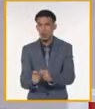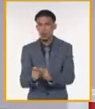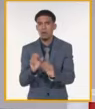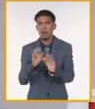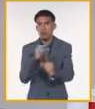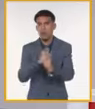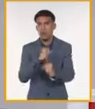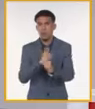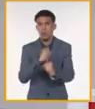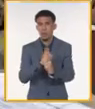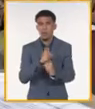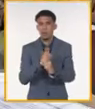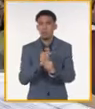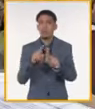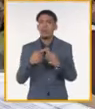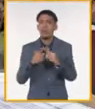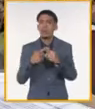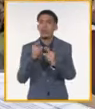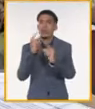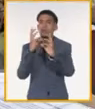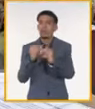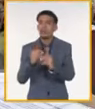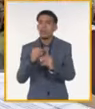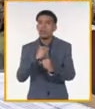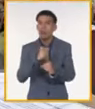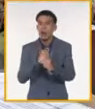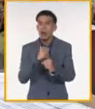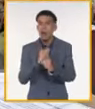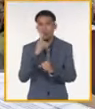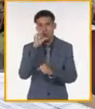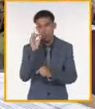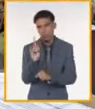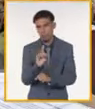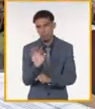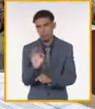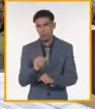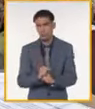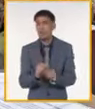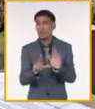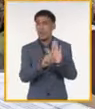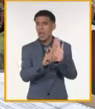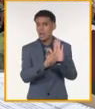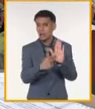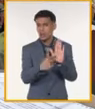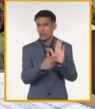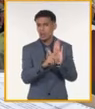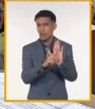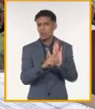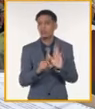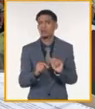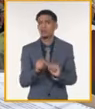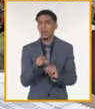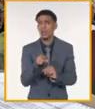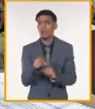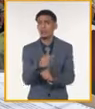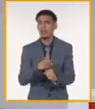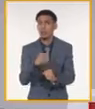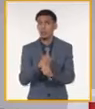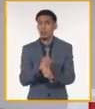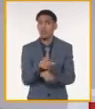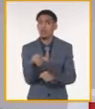eh pero la cantidad de actividades no pero no no no no al contrario la hay un decreto que se utiliza Lo mismo